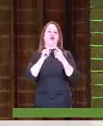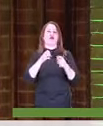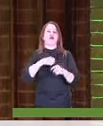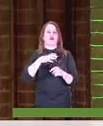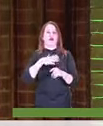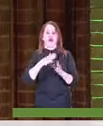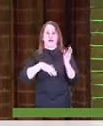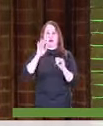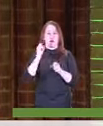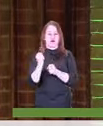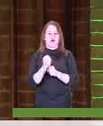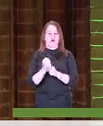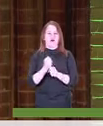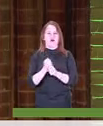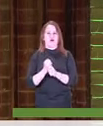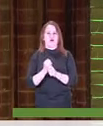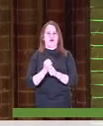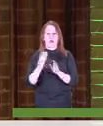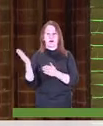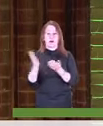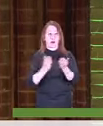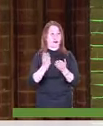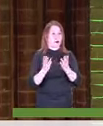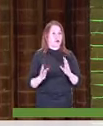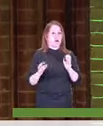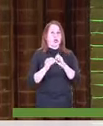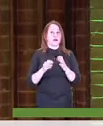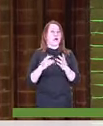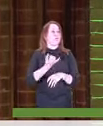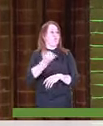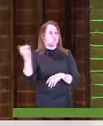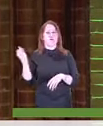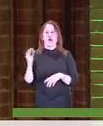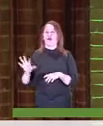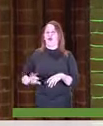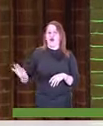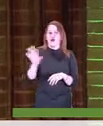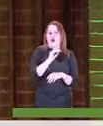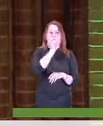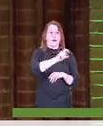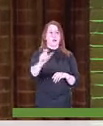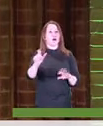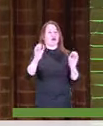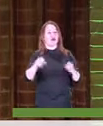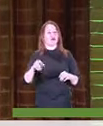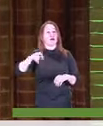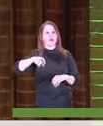laborales, junto con más servicios que sean disponibles para todas aquellas personas que